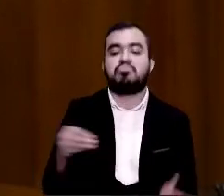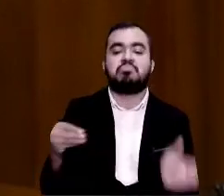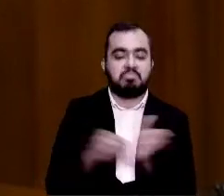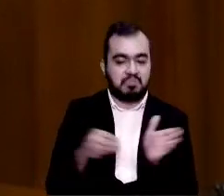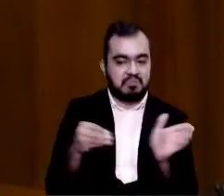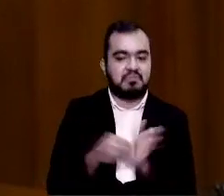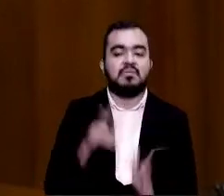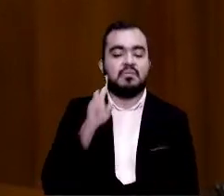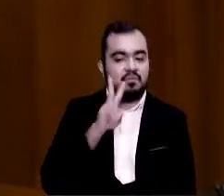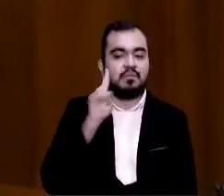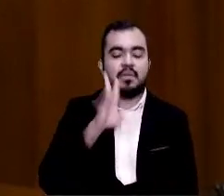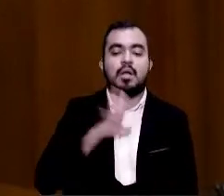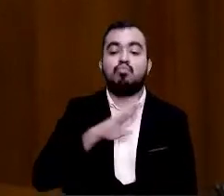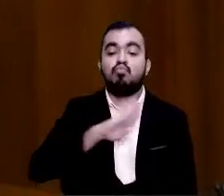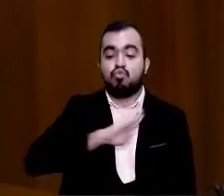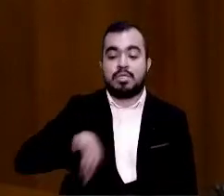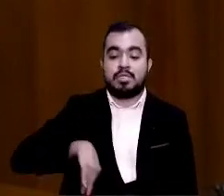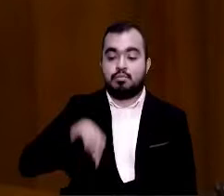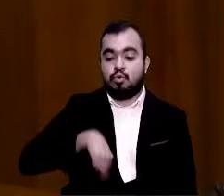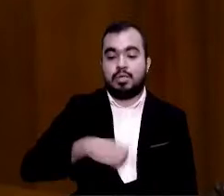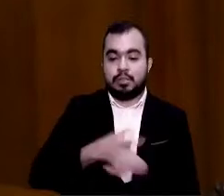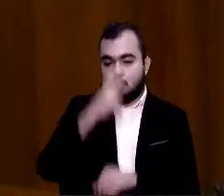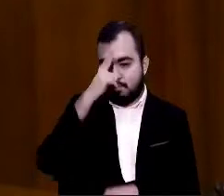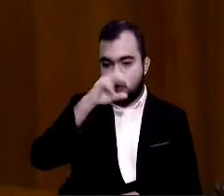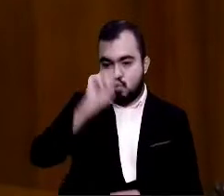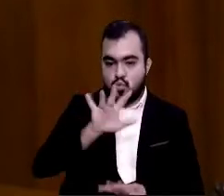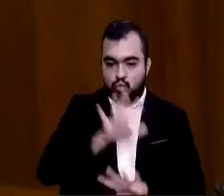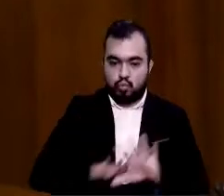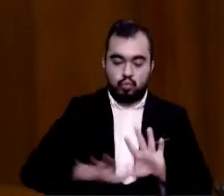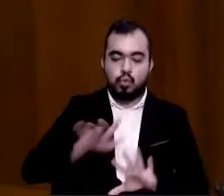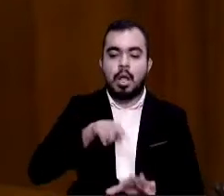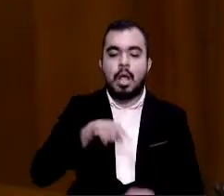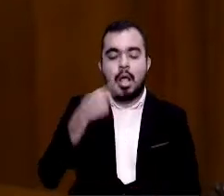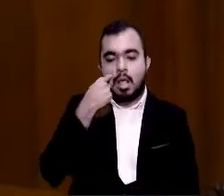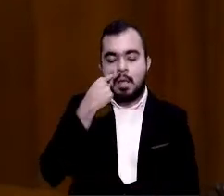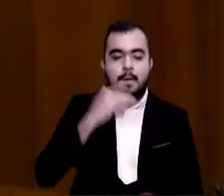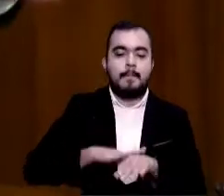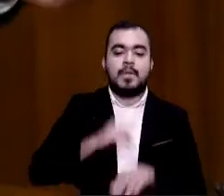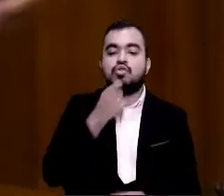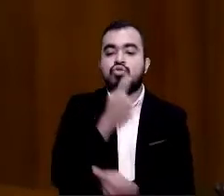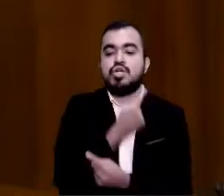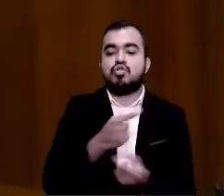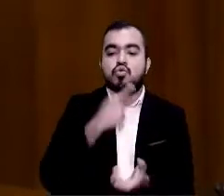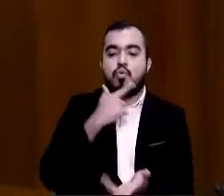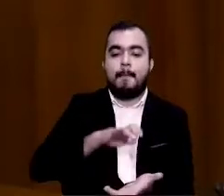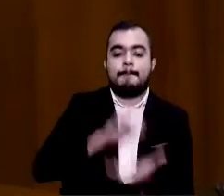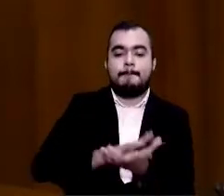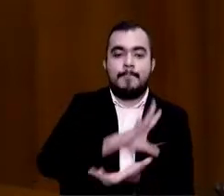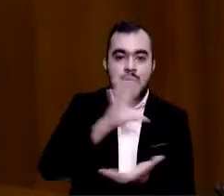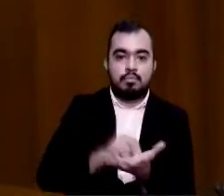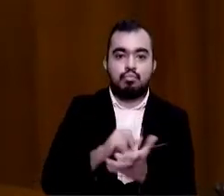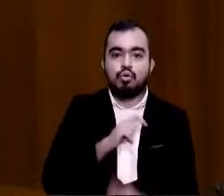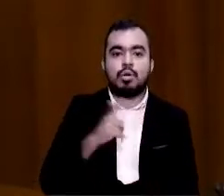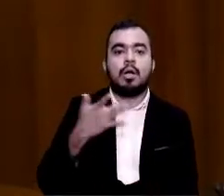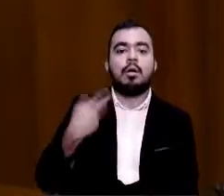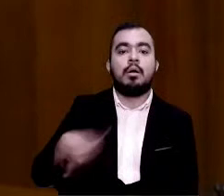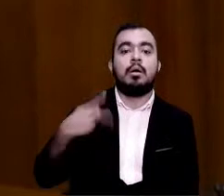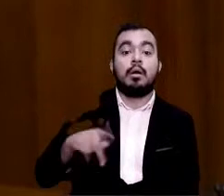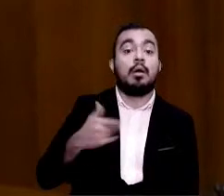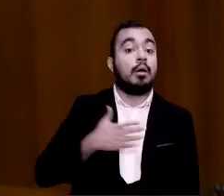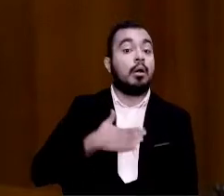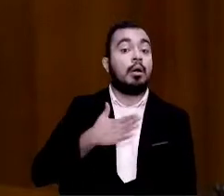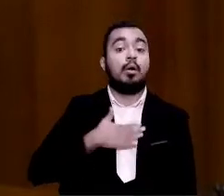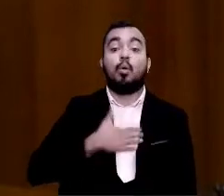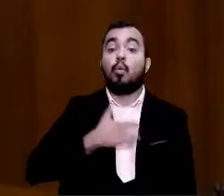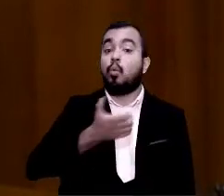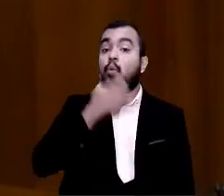sobre todo en municipios del sur de la entidad, donde existe el mayor índice de matrimonios infantiles que se sustentan en usos y costumbres. Todos estos datos